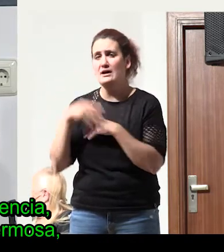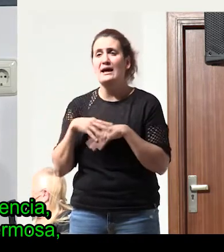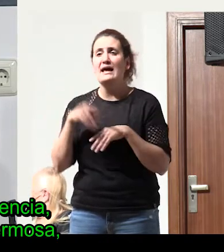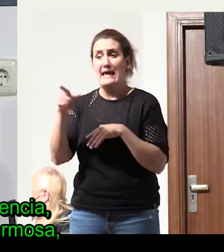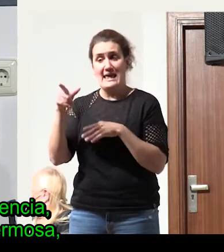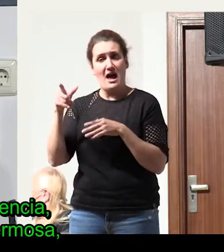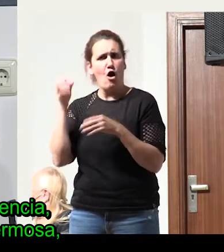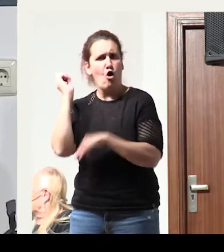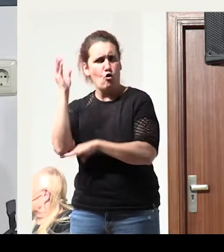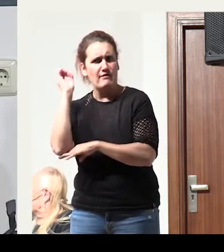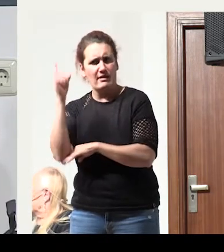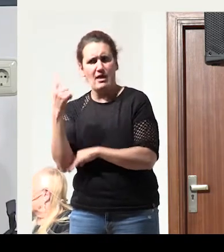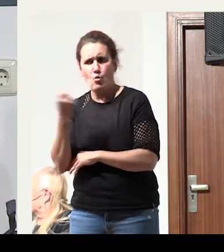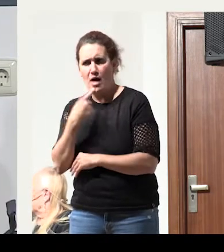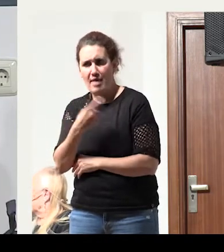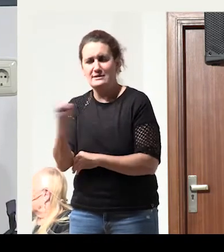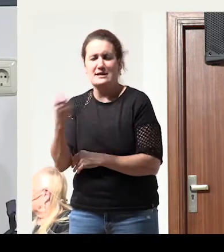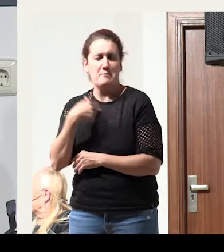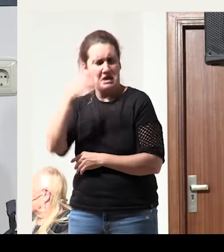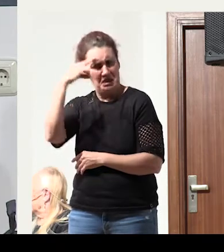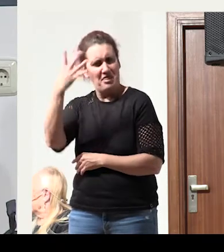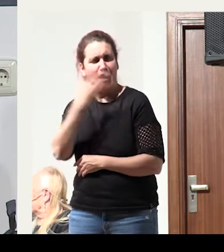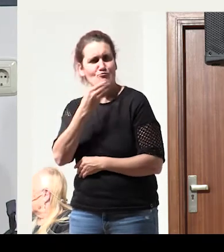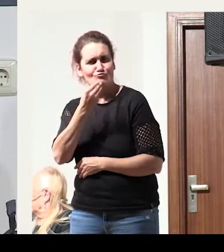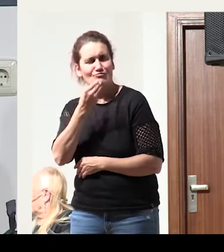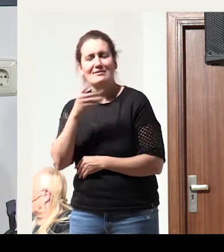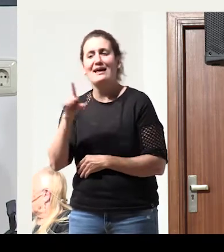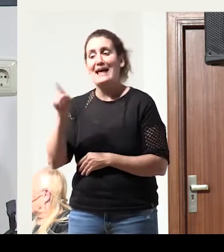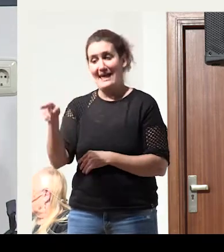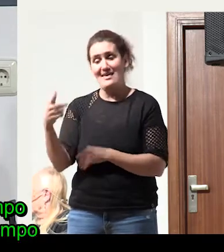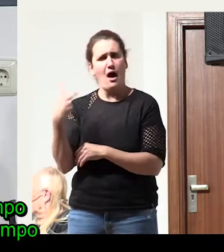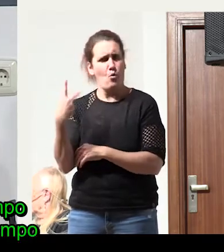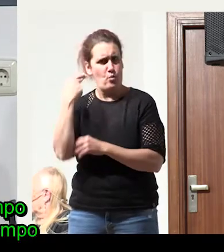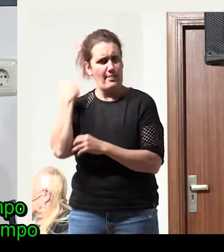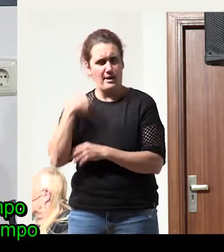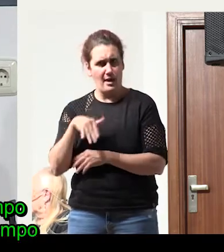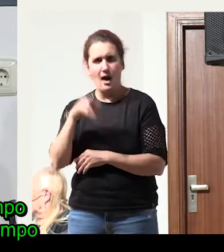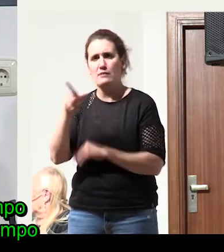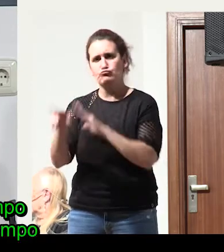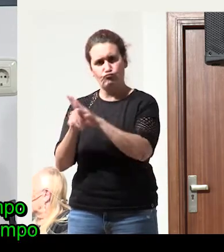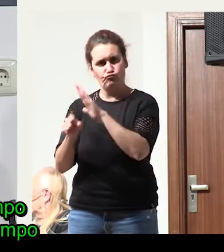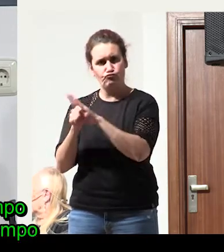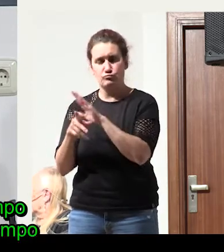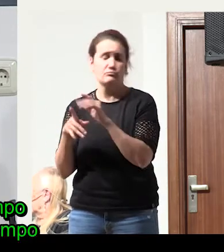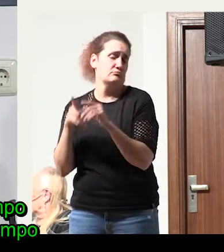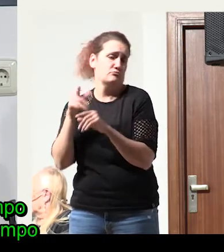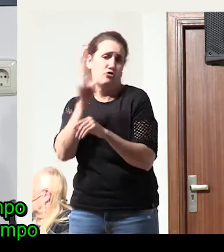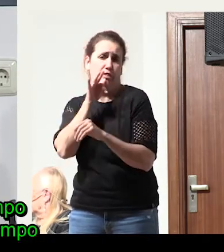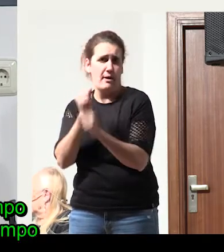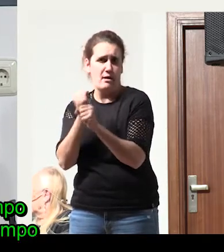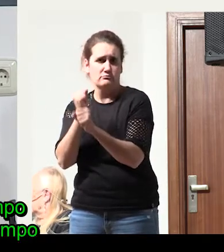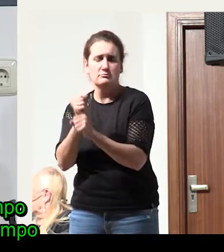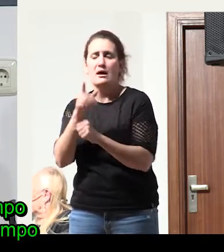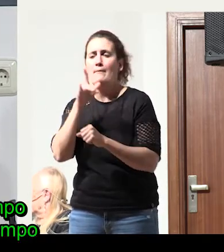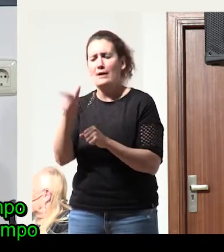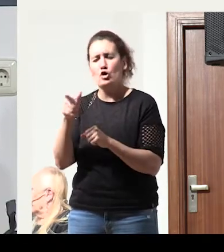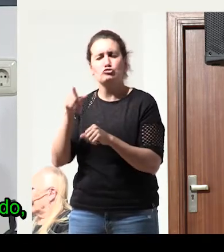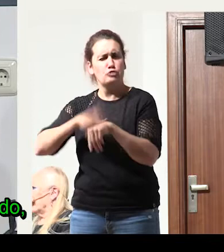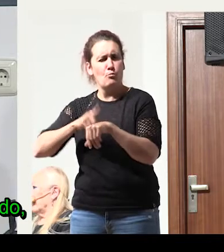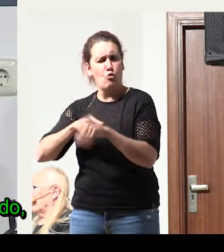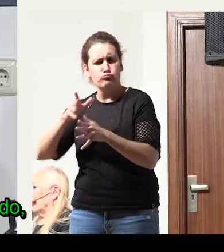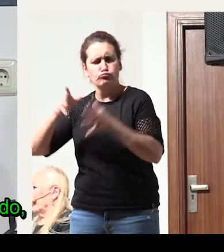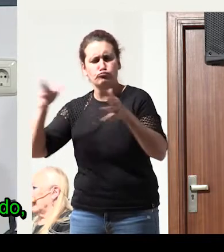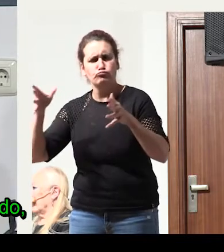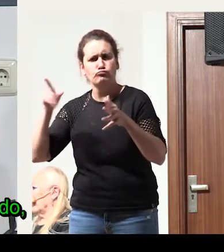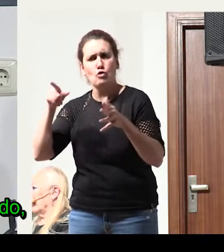parece una idea hermosa, que ella está jubilada ya, sigue trabajando, pero que gran parte de su tiempo, o una parte importante de su tiempo, lo